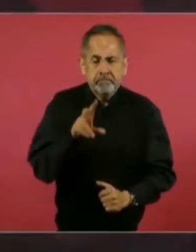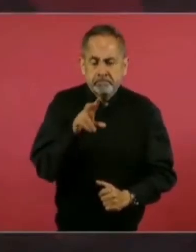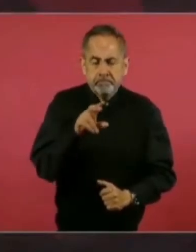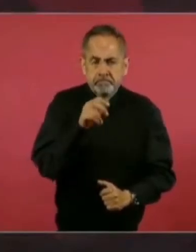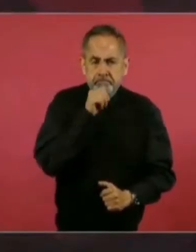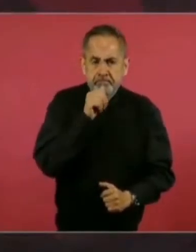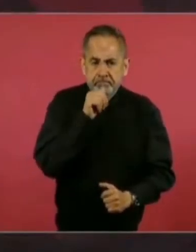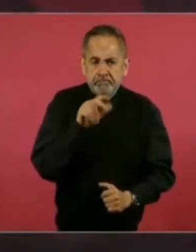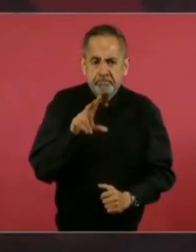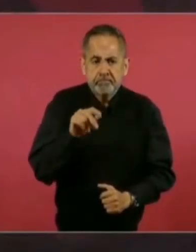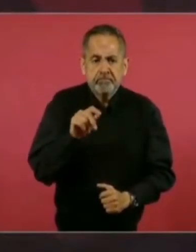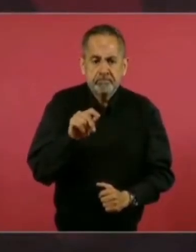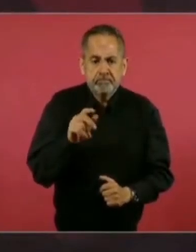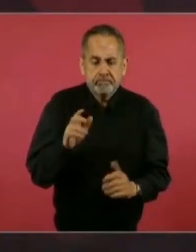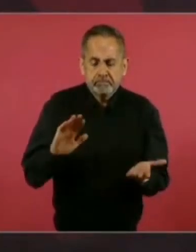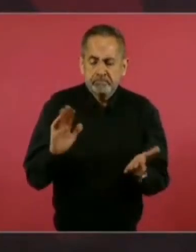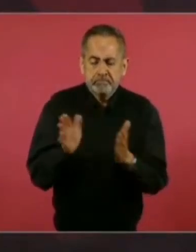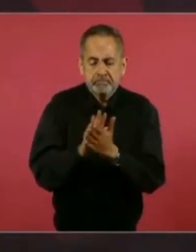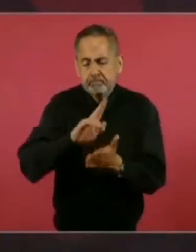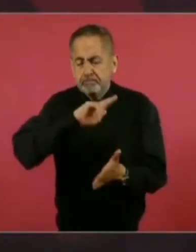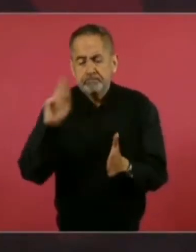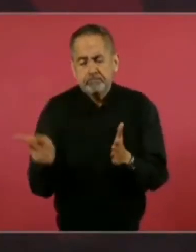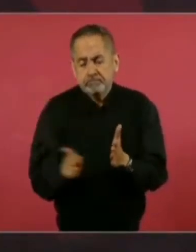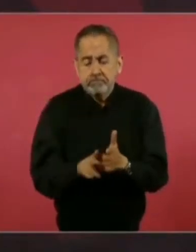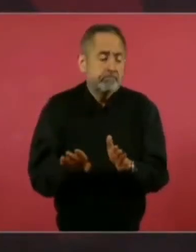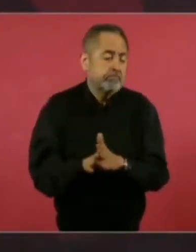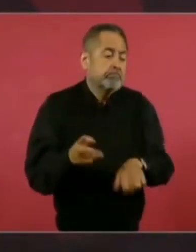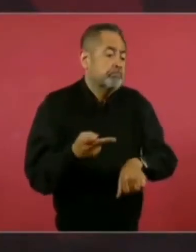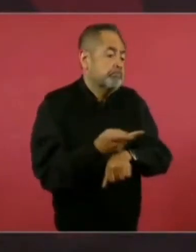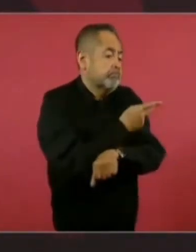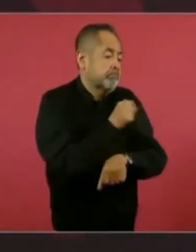expediente cerrado.